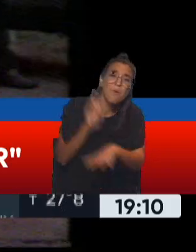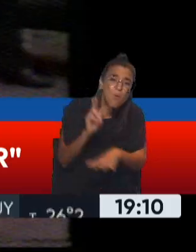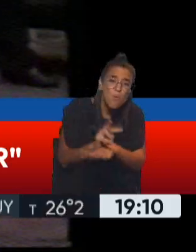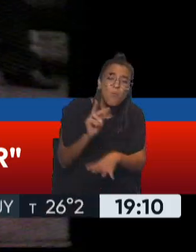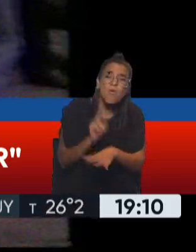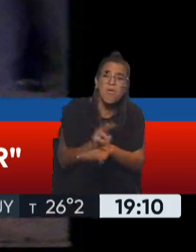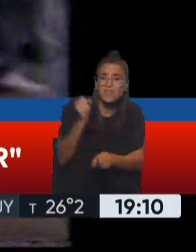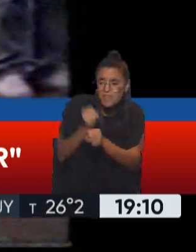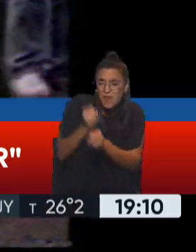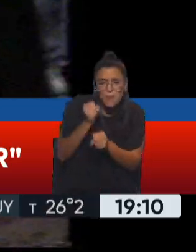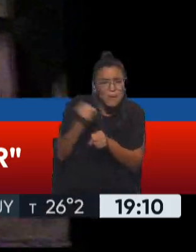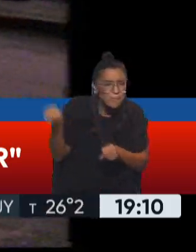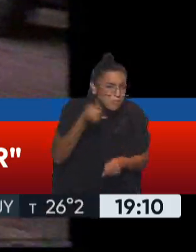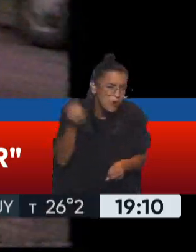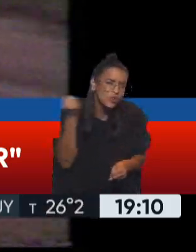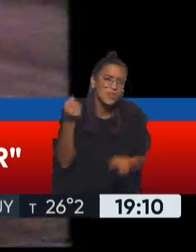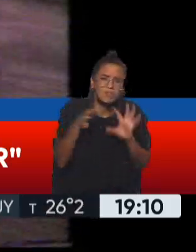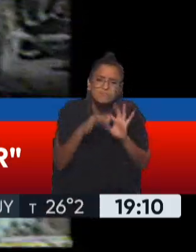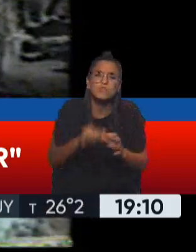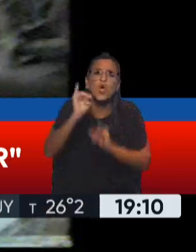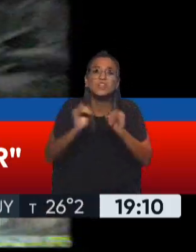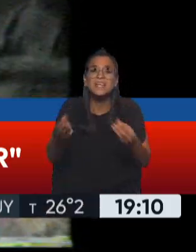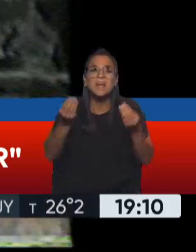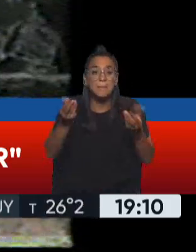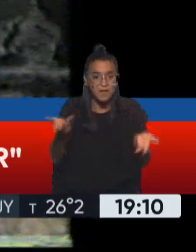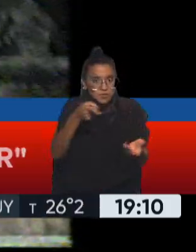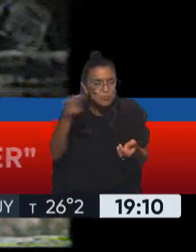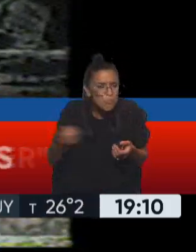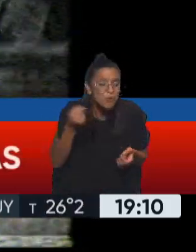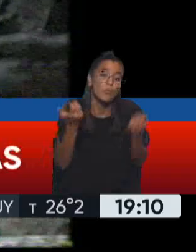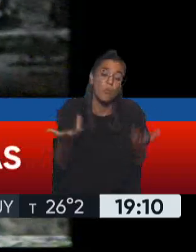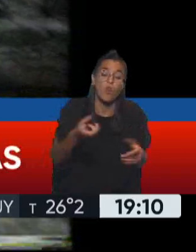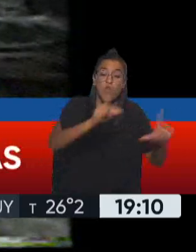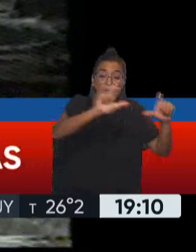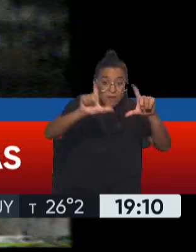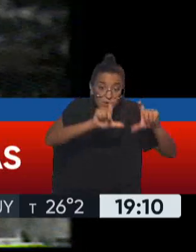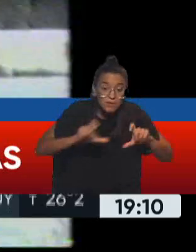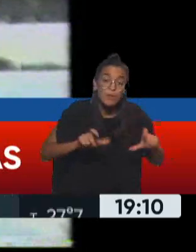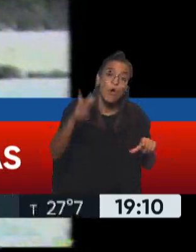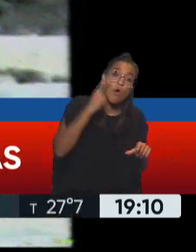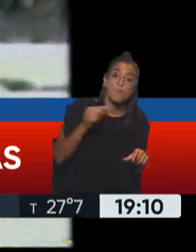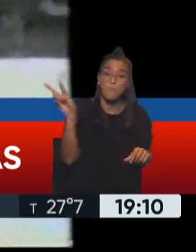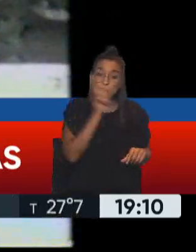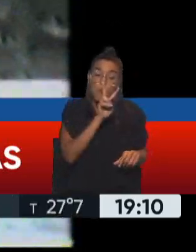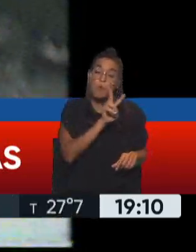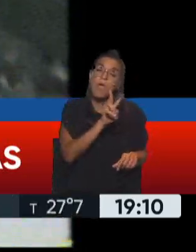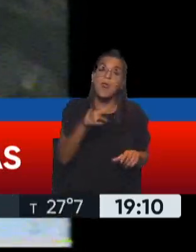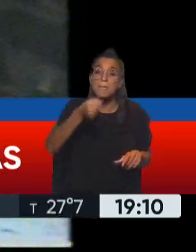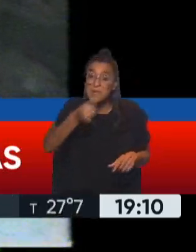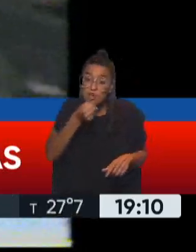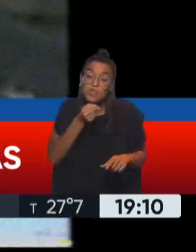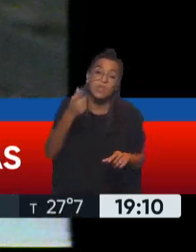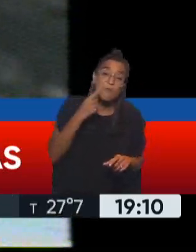ese trabajo tan importante que tiene que ver con contar lo que pasa. Bueno, los reporteros gráficos, las reporteras gráficas, los y las